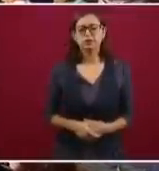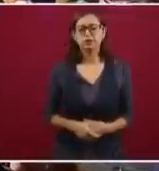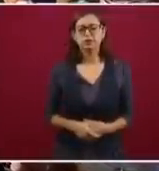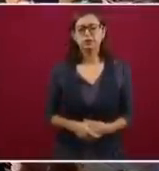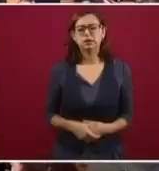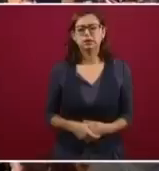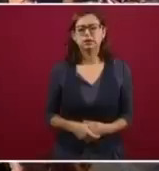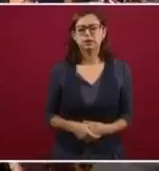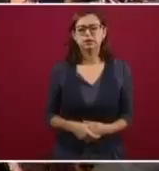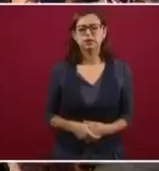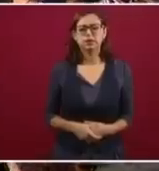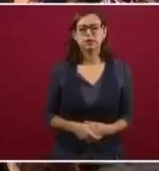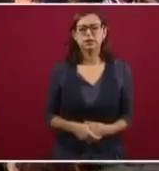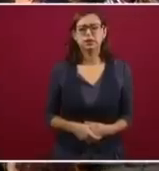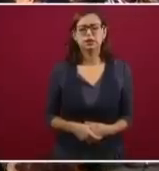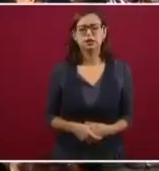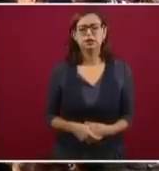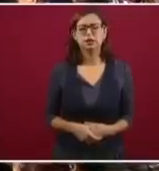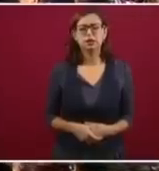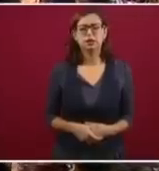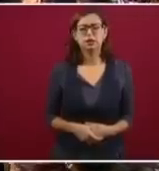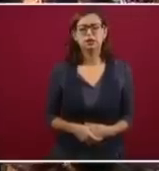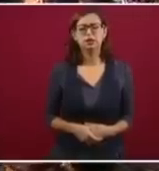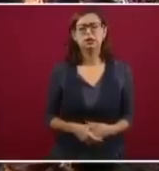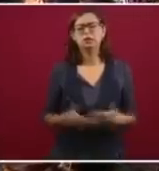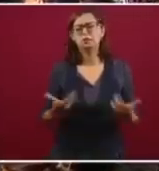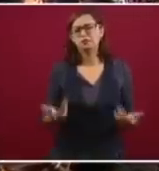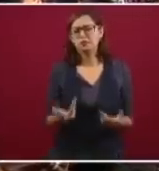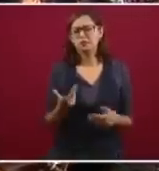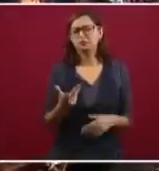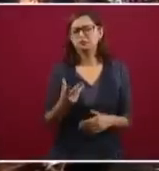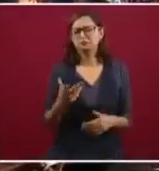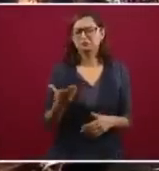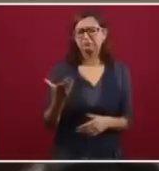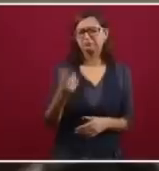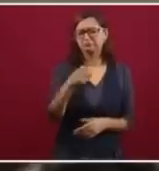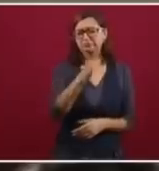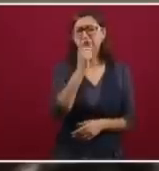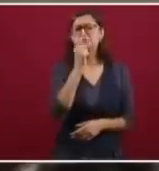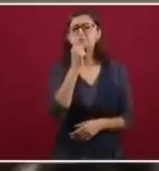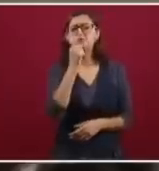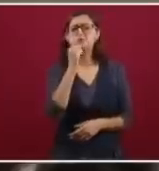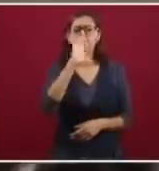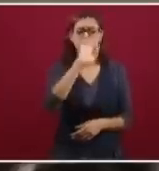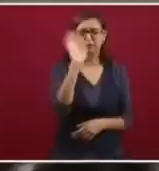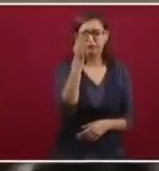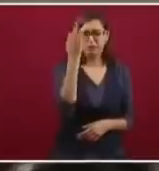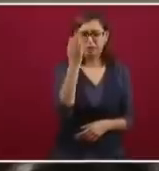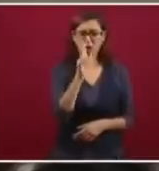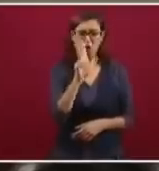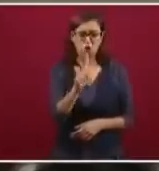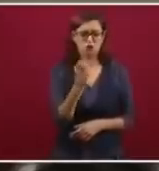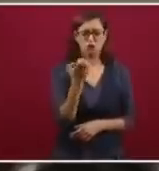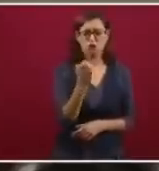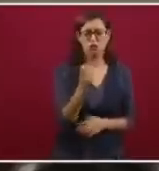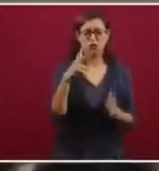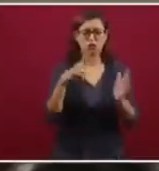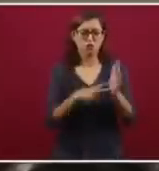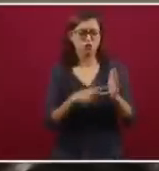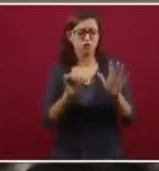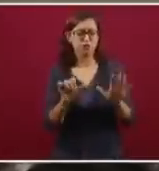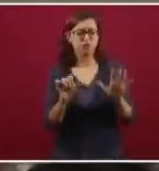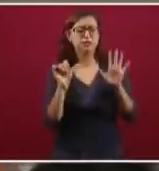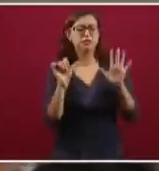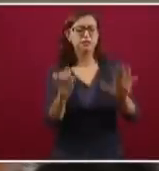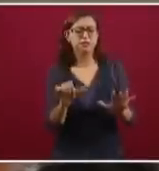mandos policiales el hecho de que un policía federal que capturó el 8 de enero de 2016